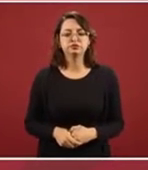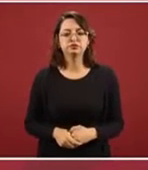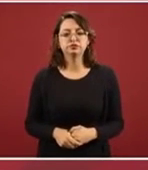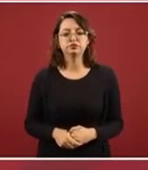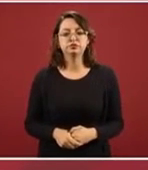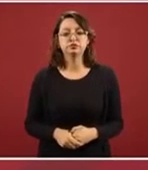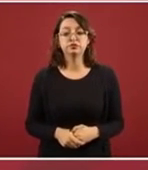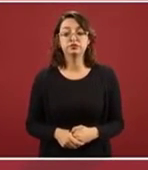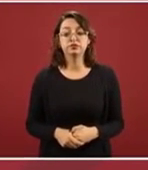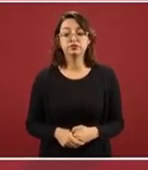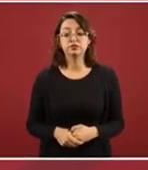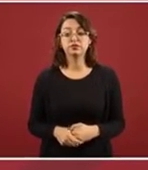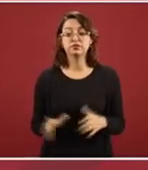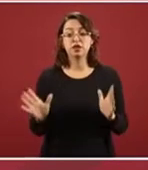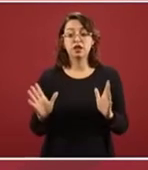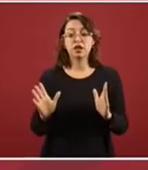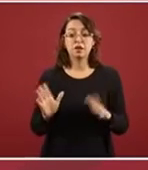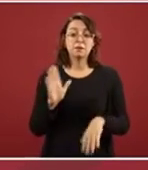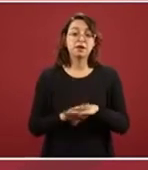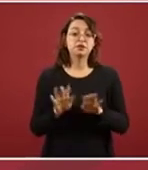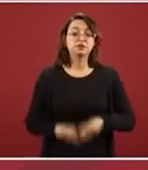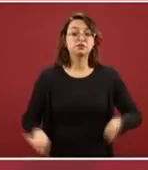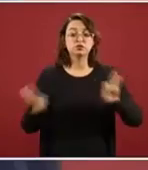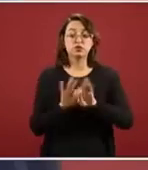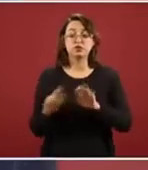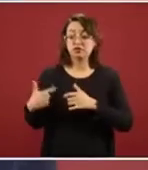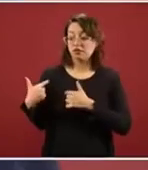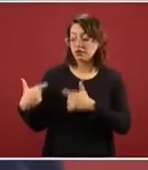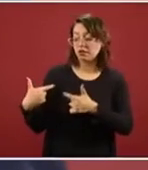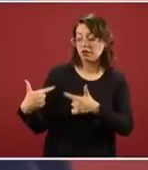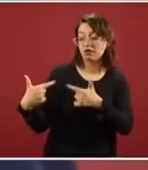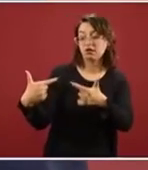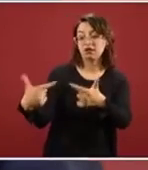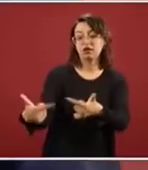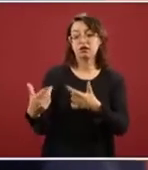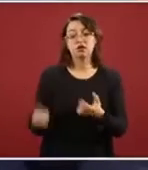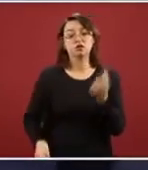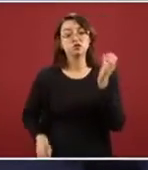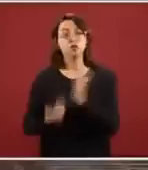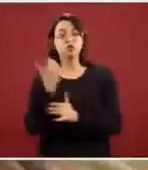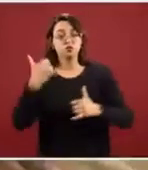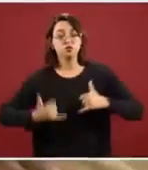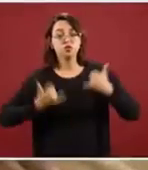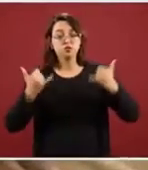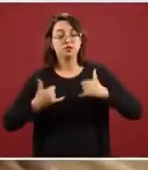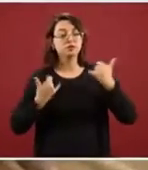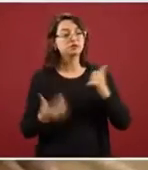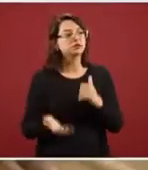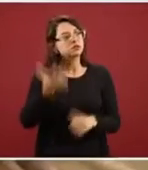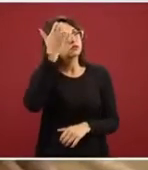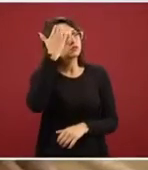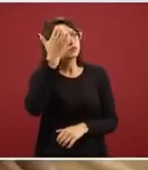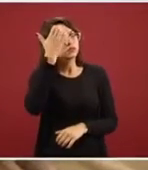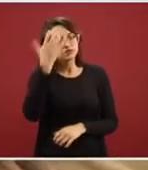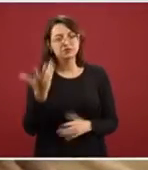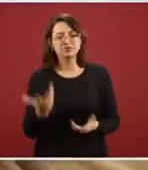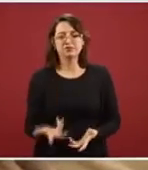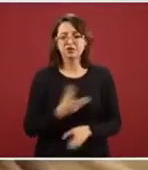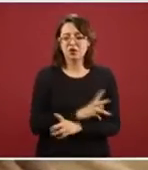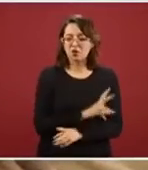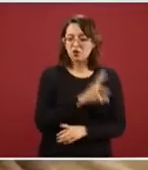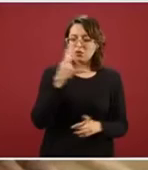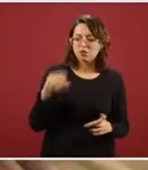sobre todo para las nuevas generaciones. O sea, todo esto que